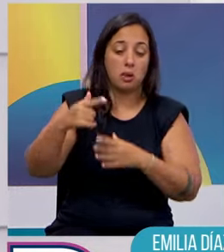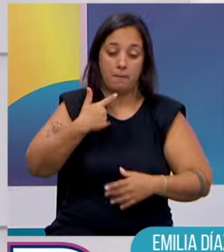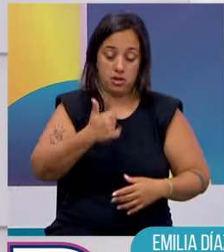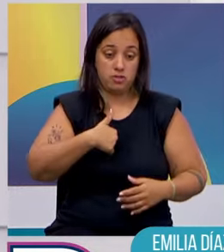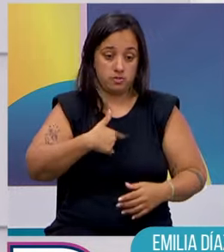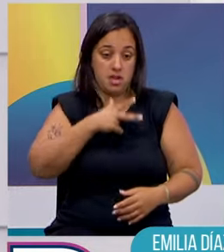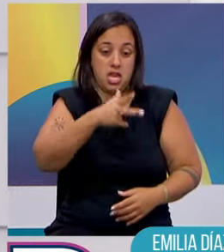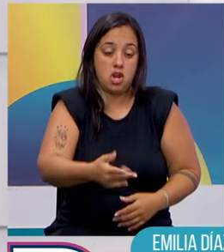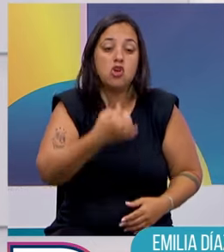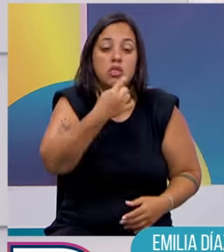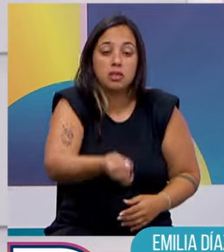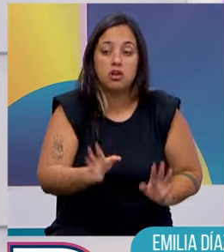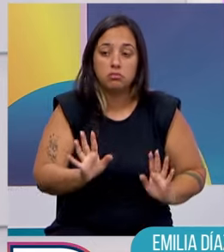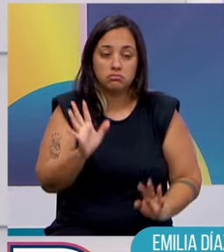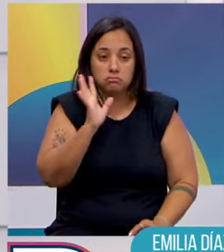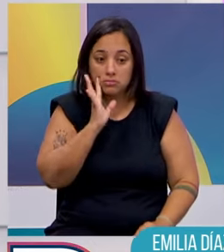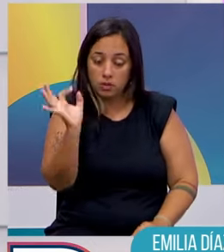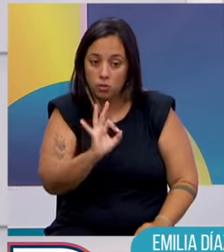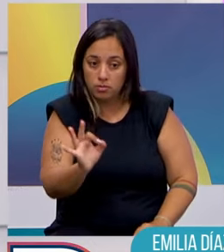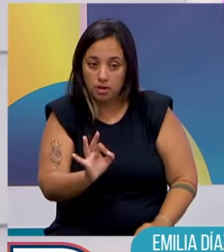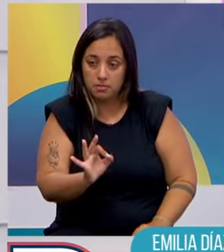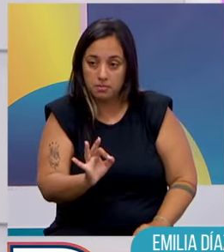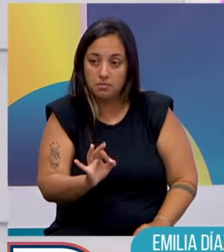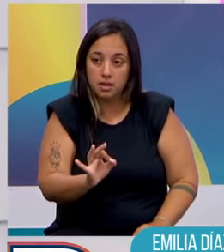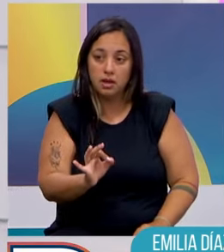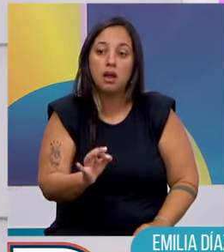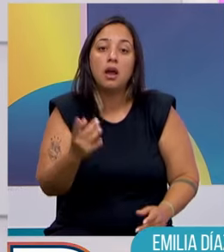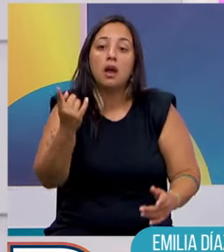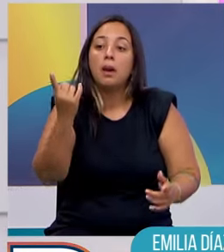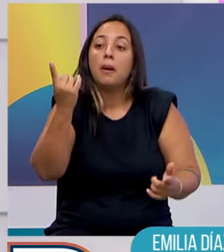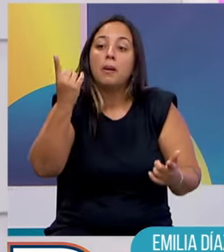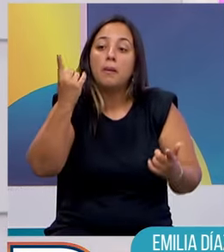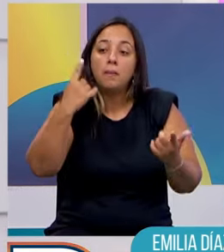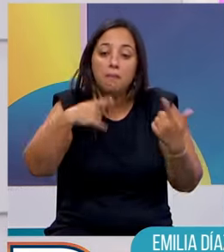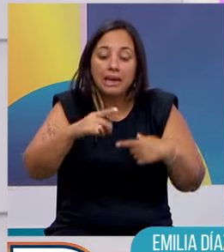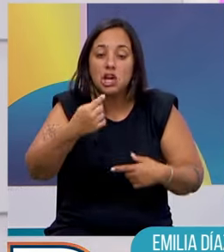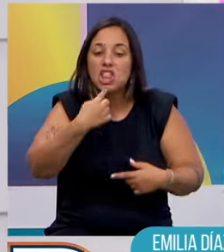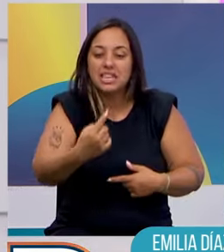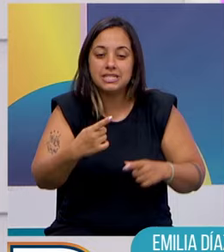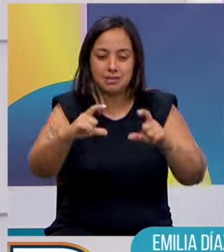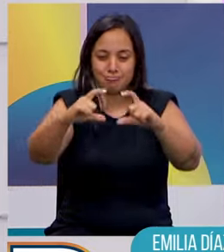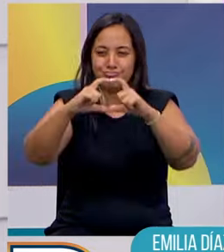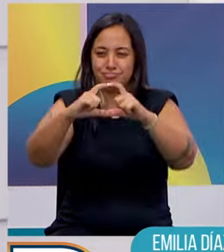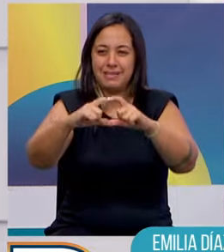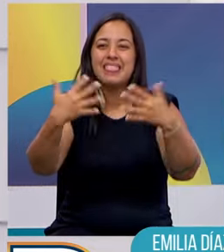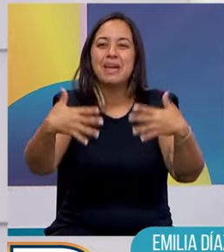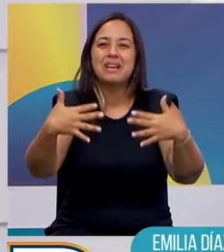digo, discúlpenme, chiquirines, pero si tiene un hexágono negro, no entra a casa.